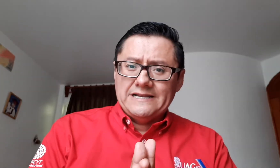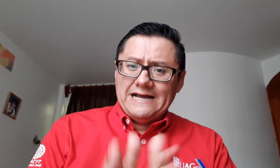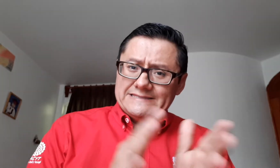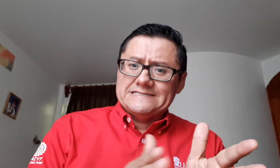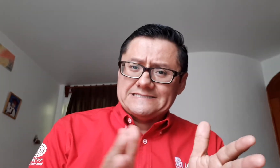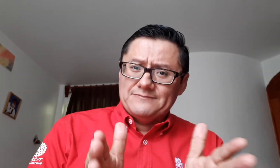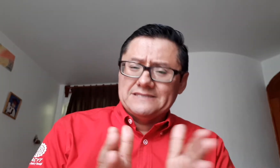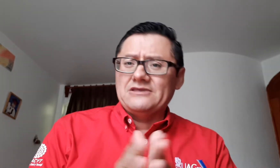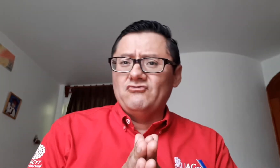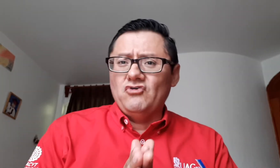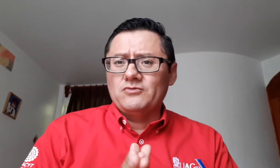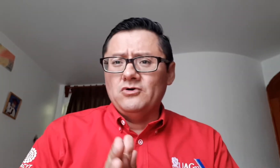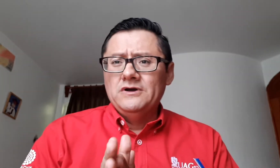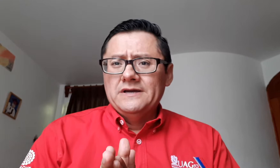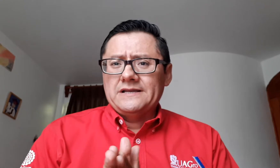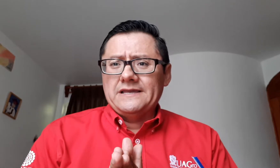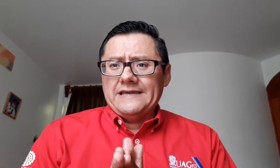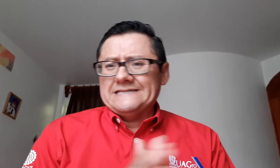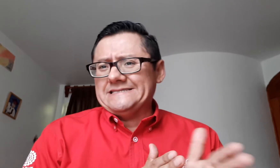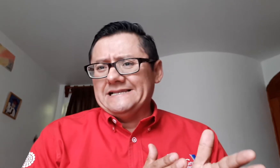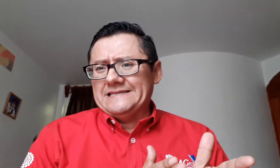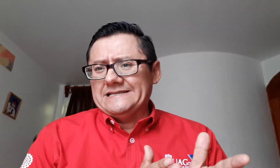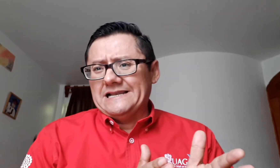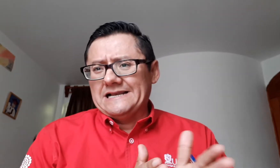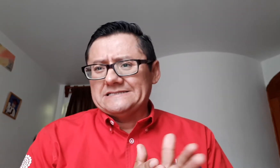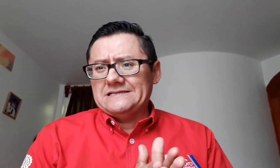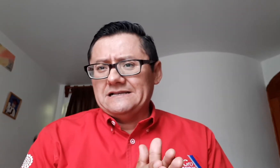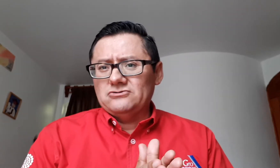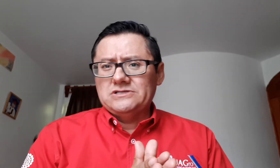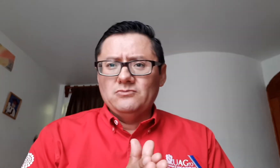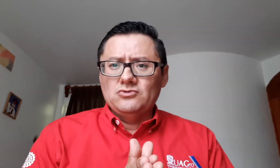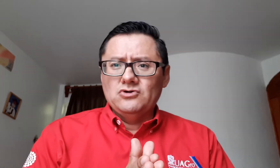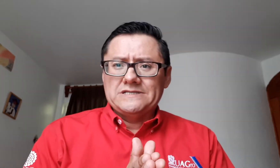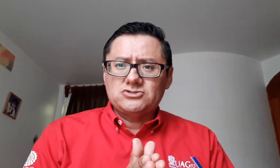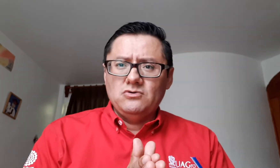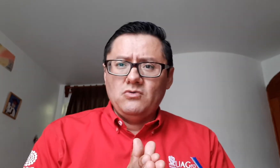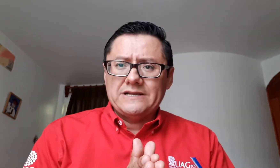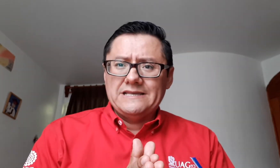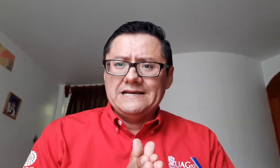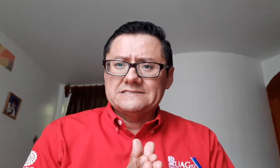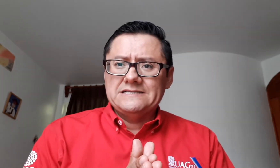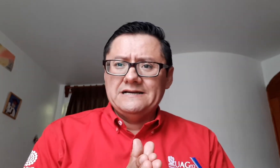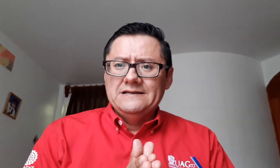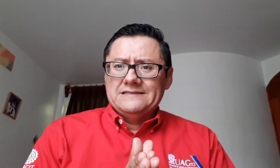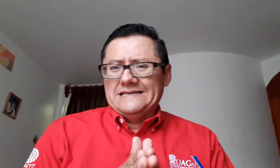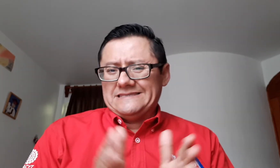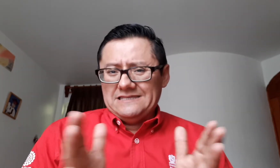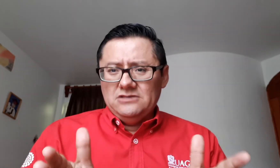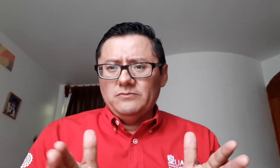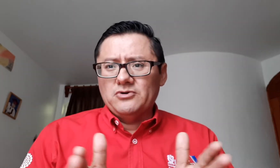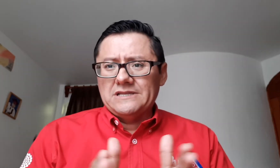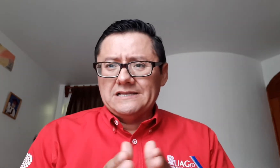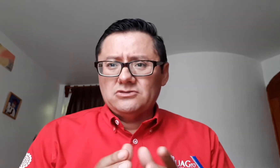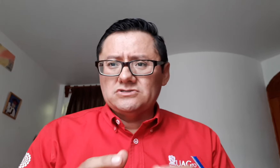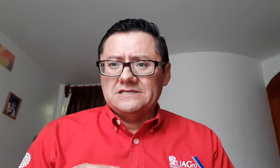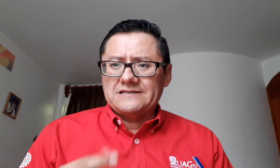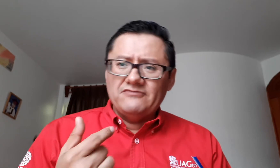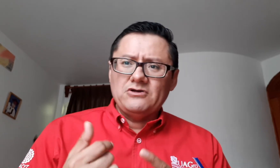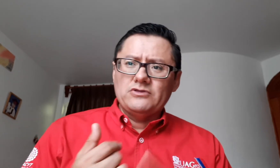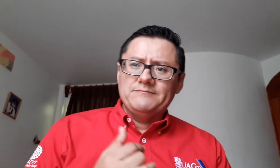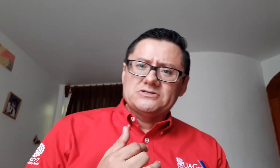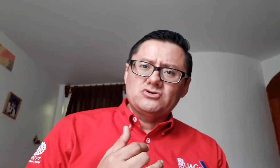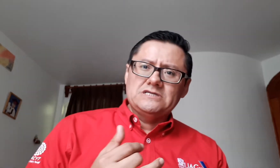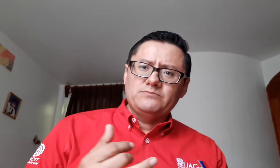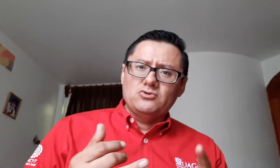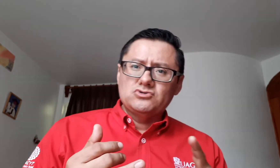podrás ver. Antes también te informo que este líder de la Iglesia de la Luz del Mundo, Nazón Joaquín García, detenido por delitos de